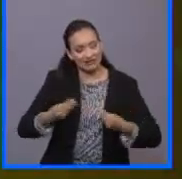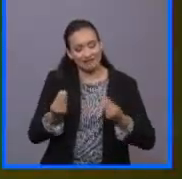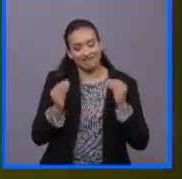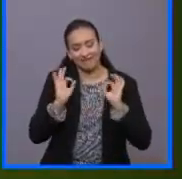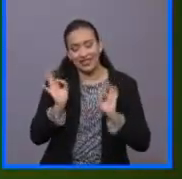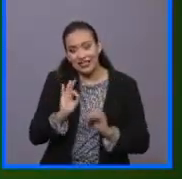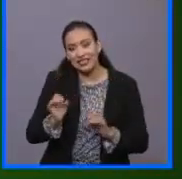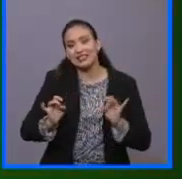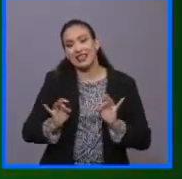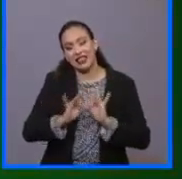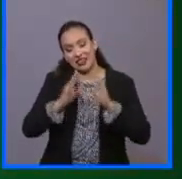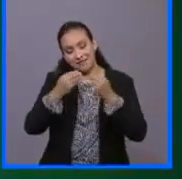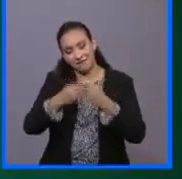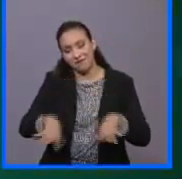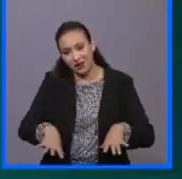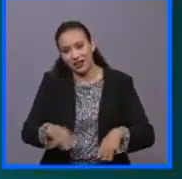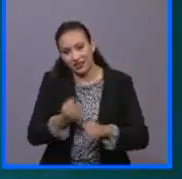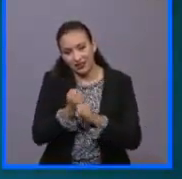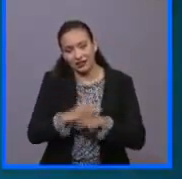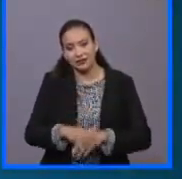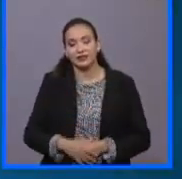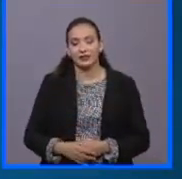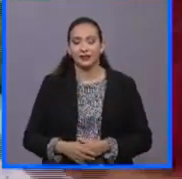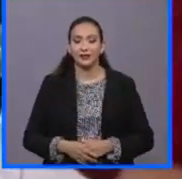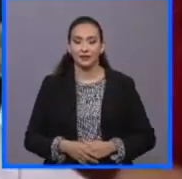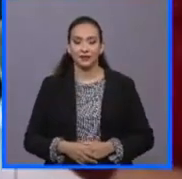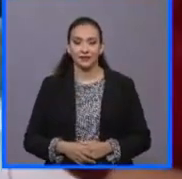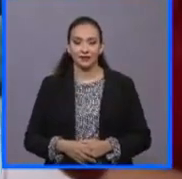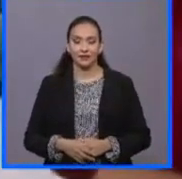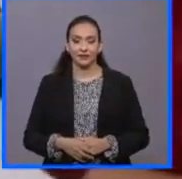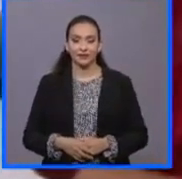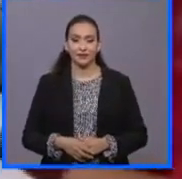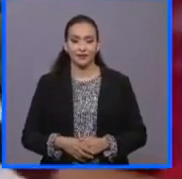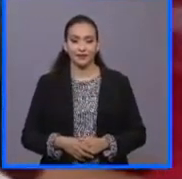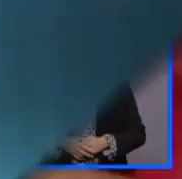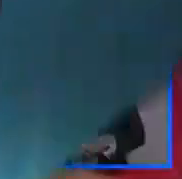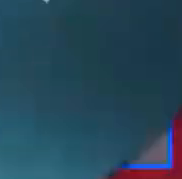riesgos innecesarios, precisó C-Link.